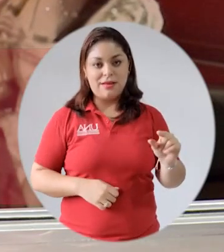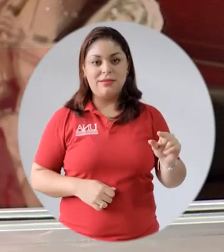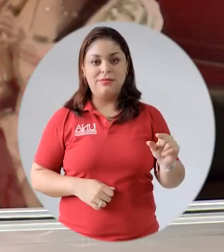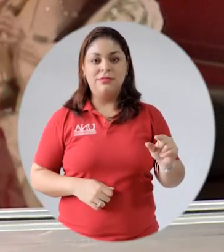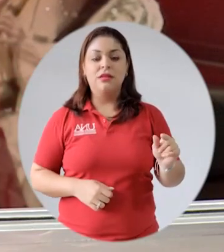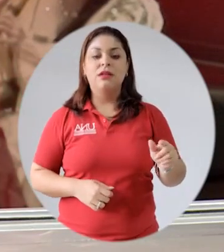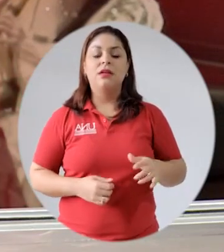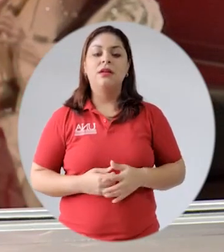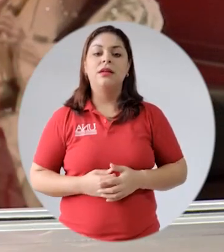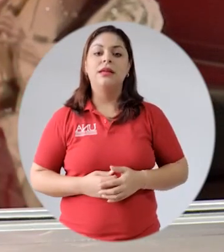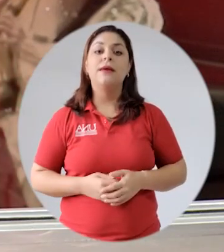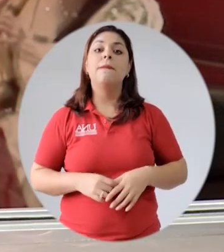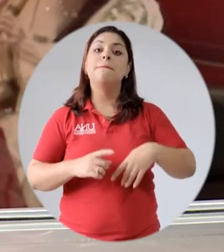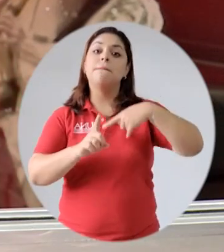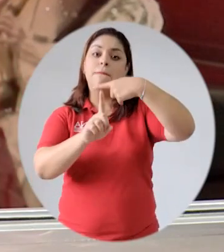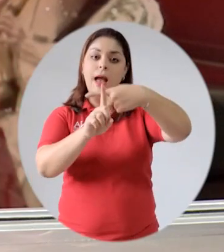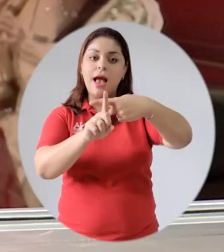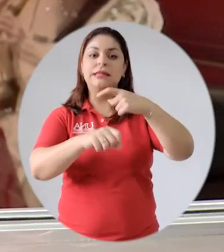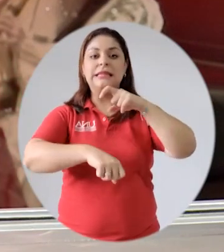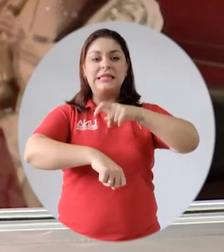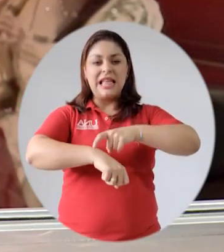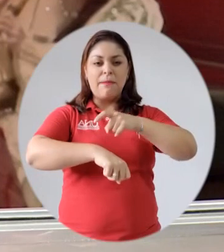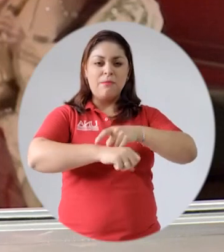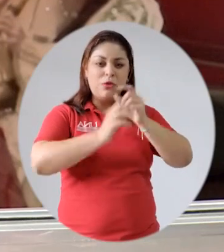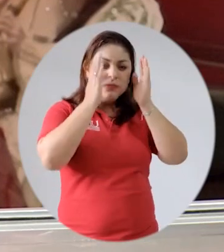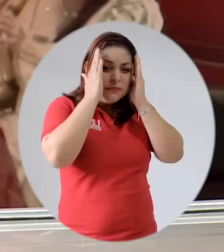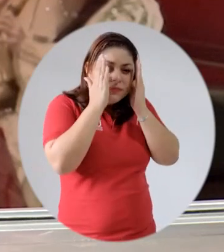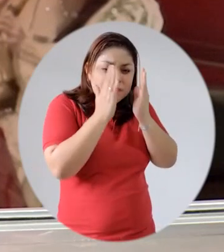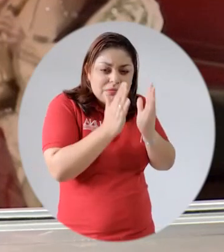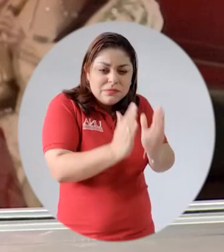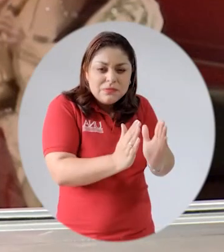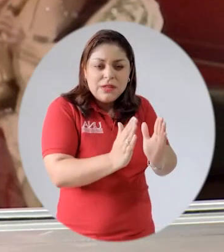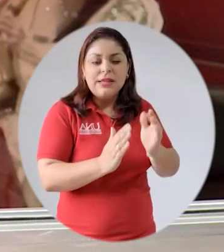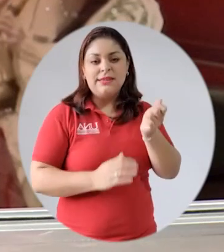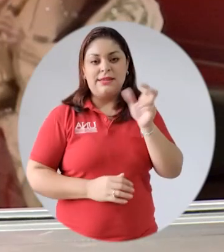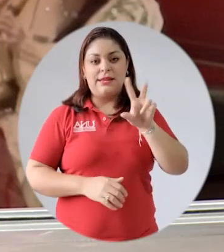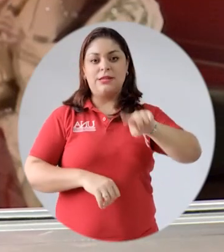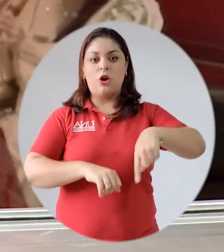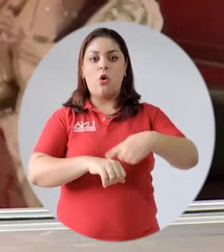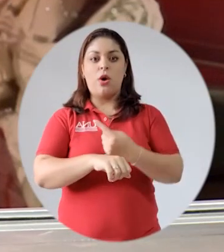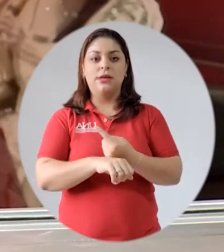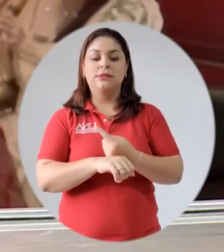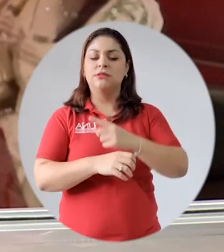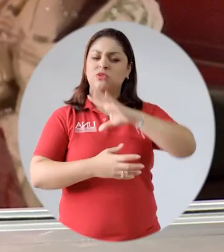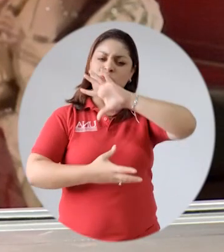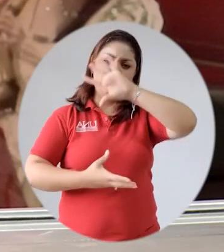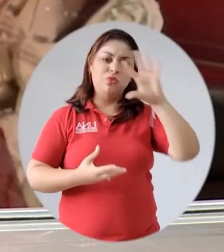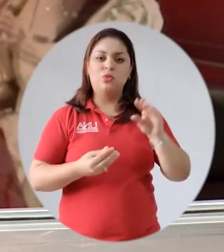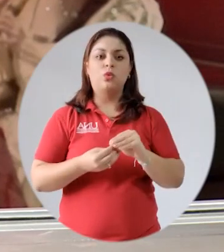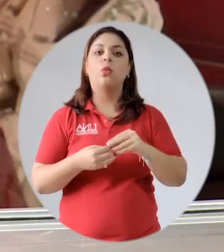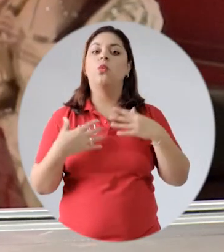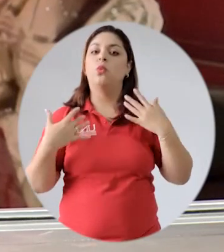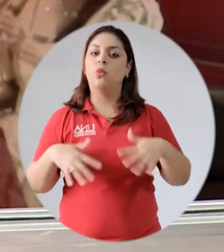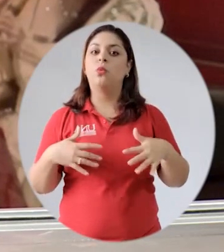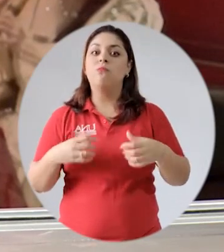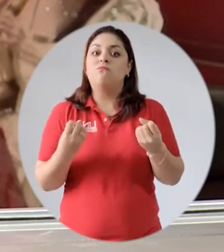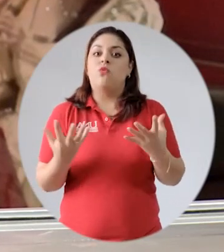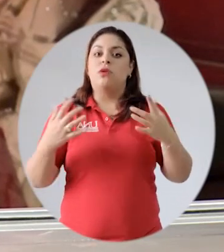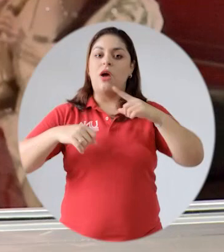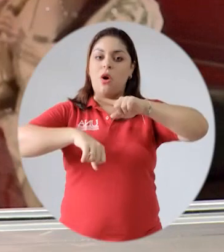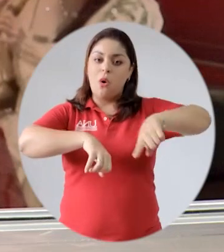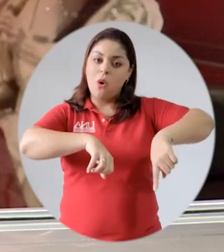la investigadora, el caso de las migrantes, ¿verdad? O en la zona rural, todavía es más de cuidado la situación que se está experimentando con las